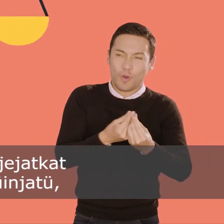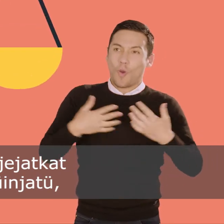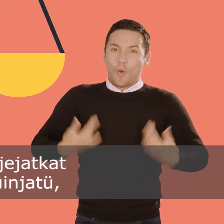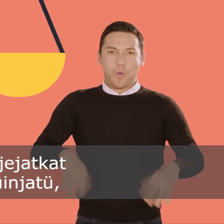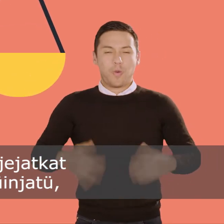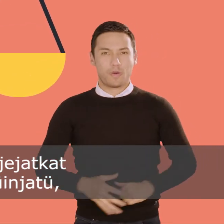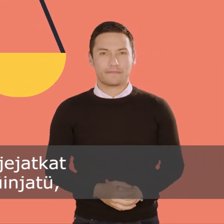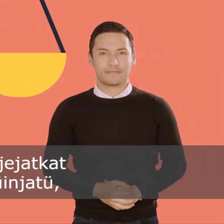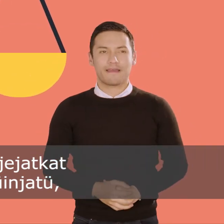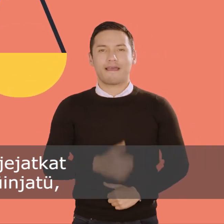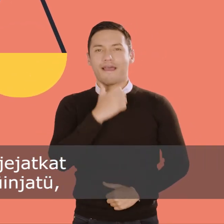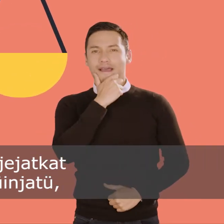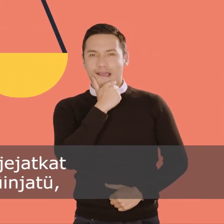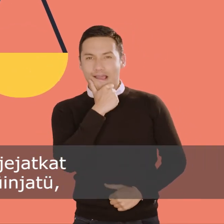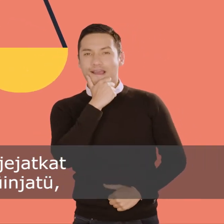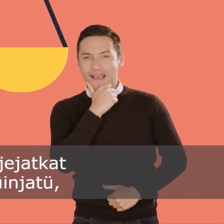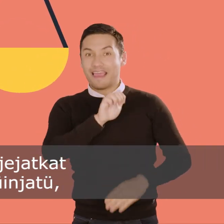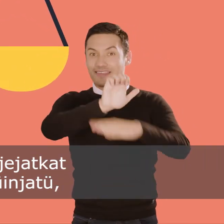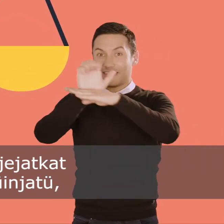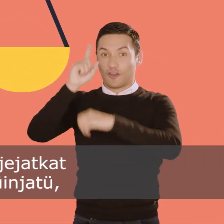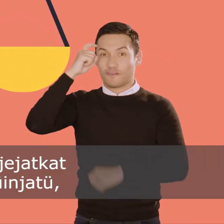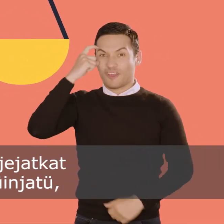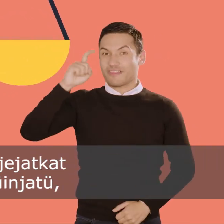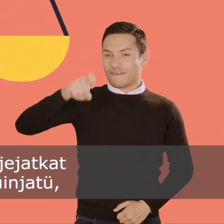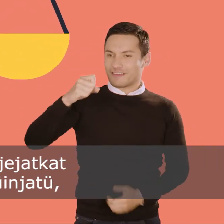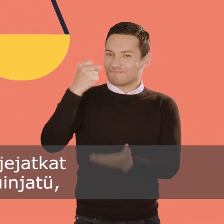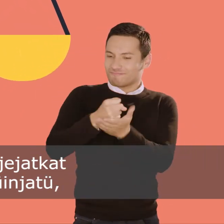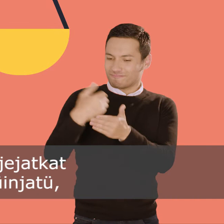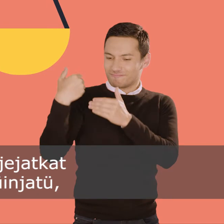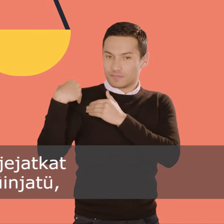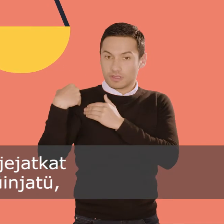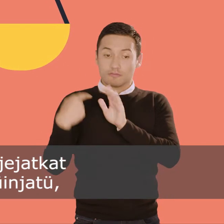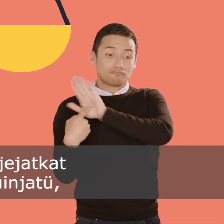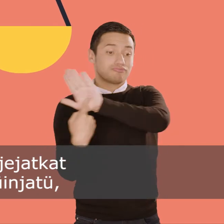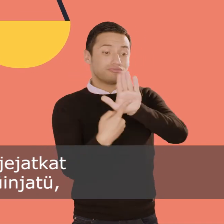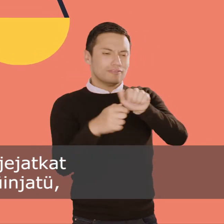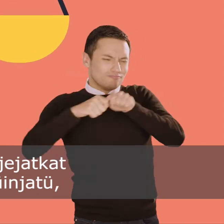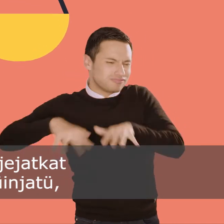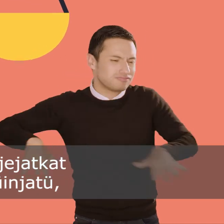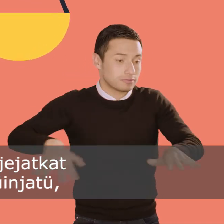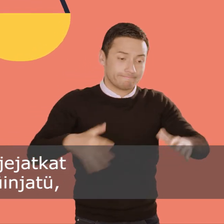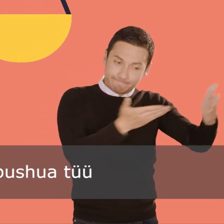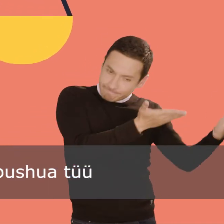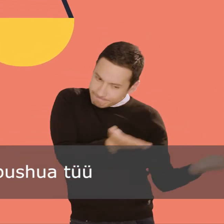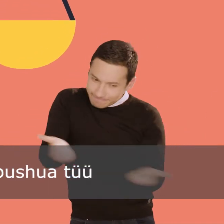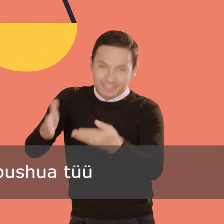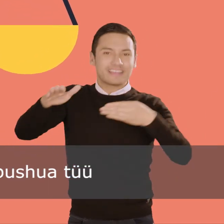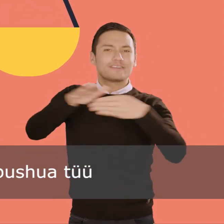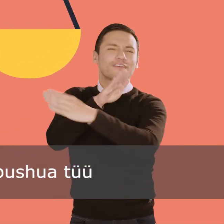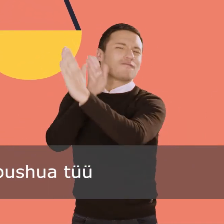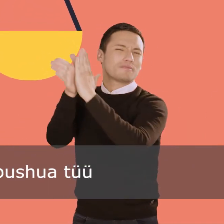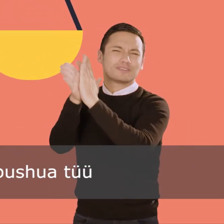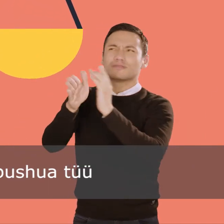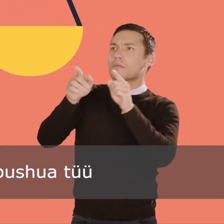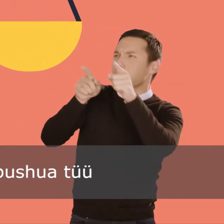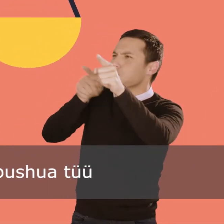Eso significa que las entidades del Estado están obligados a publicar, divulgar y facilitar el acceso a la